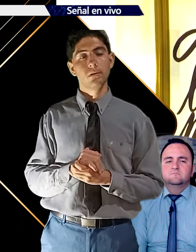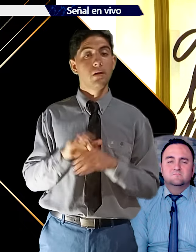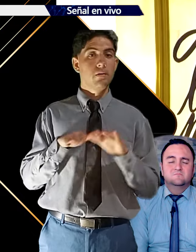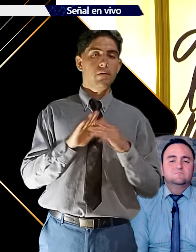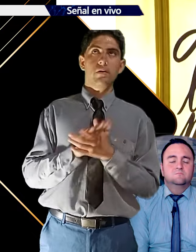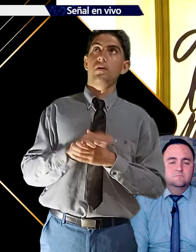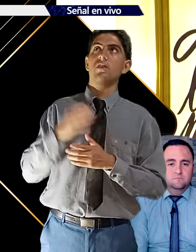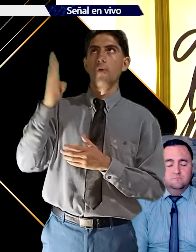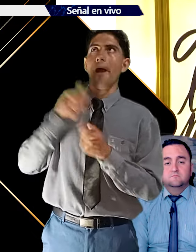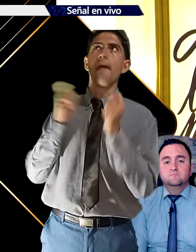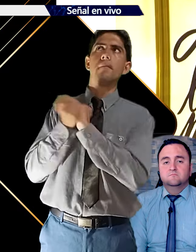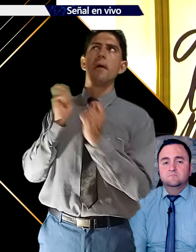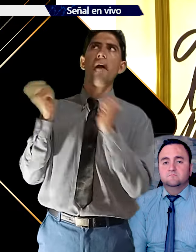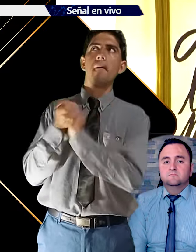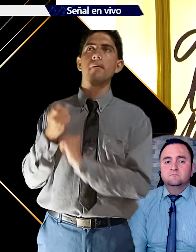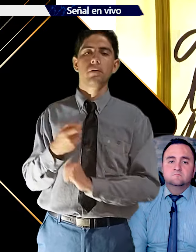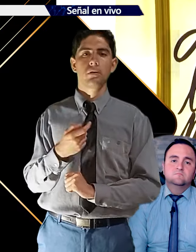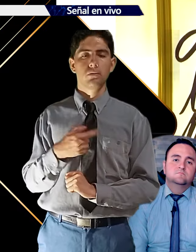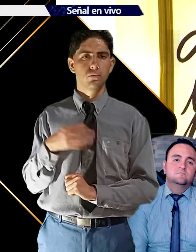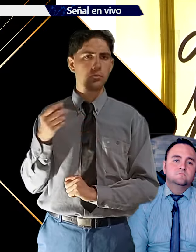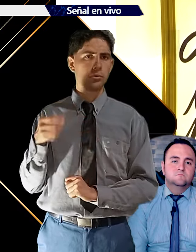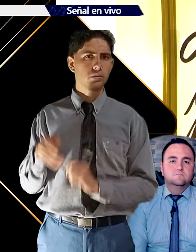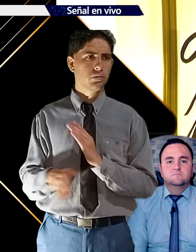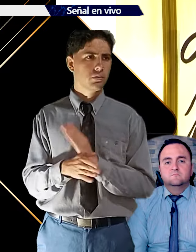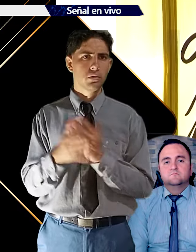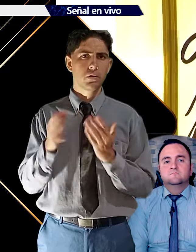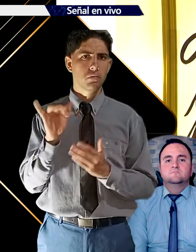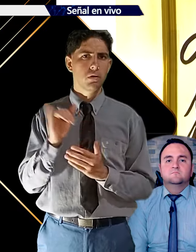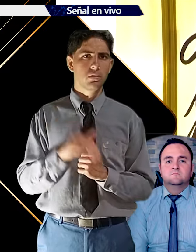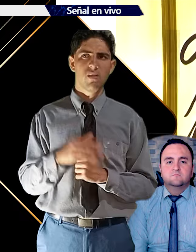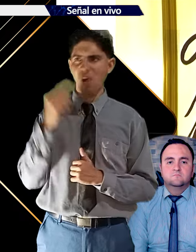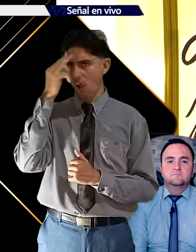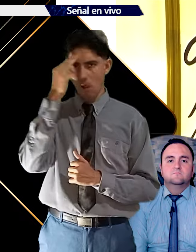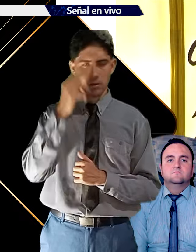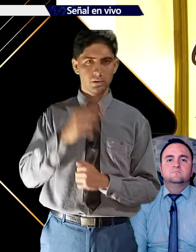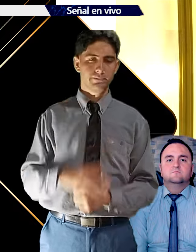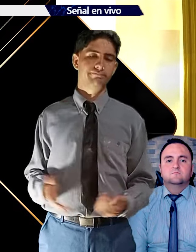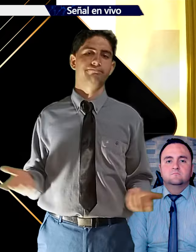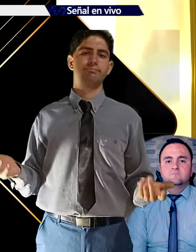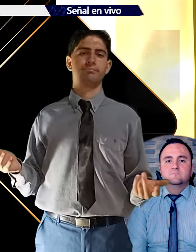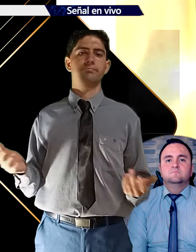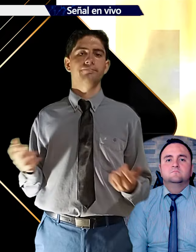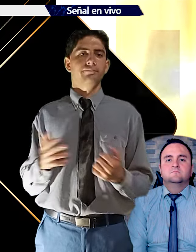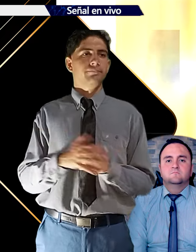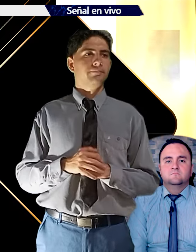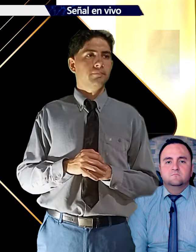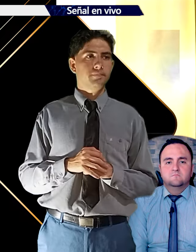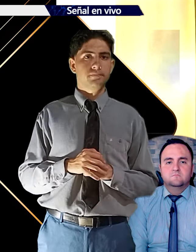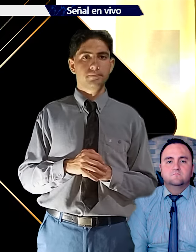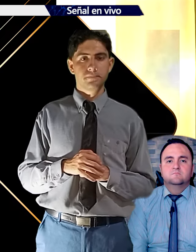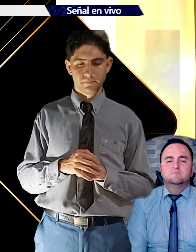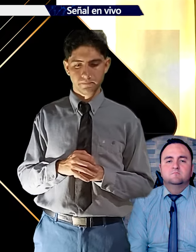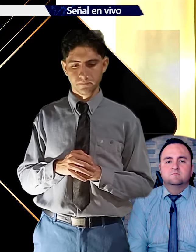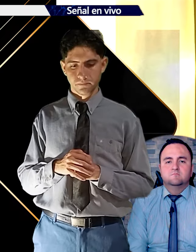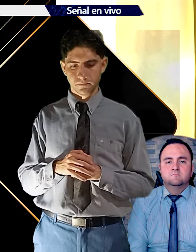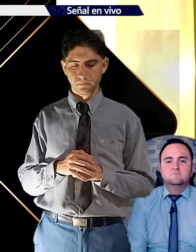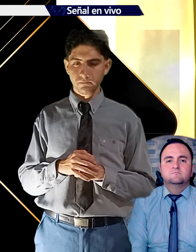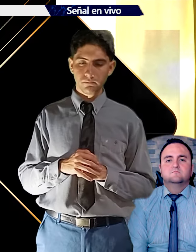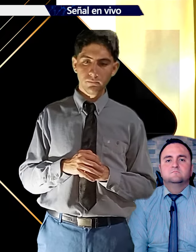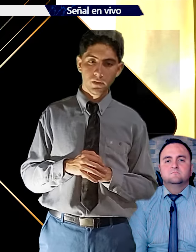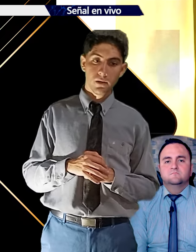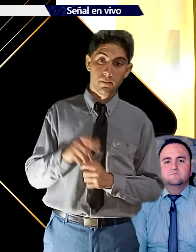con la ayuda de Dios. Yo puse mi parte, pero Dios puso la suya. Porque a veces: ay, que Dios, cámbiame, cámbiame, yo aquí sigo la misma. No, no, no, no. Dios nos da dominio propio, Dios